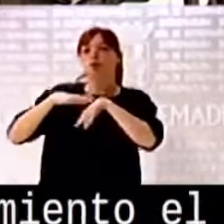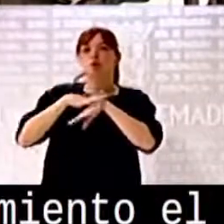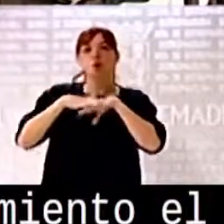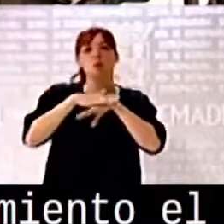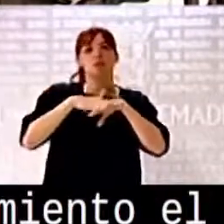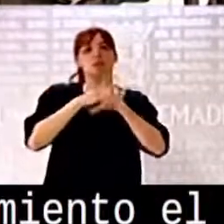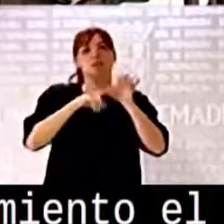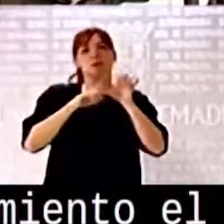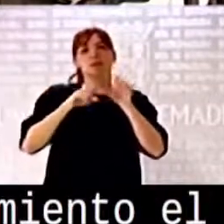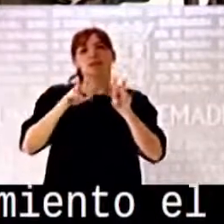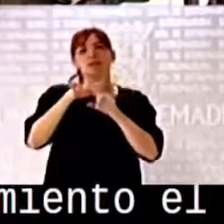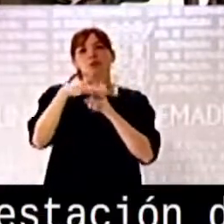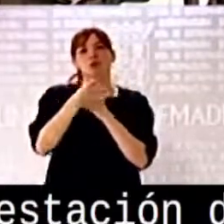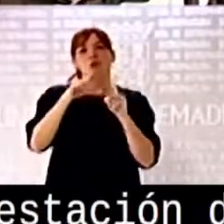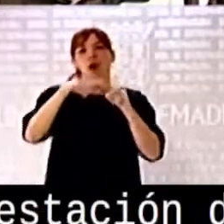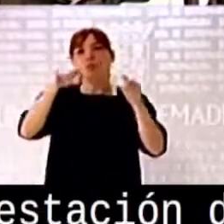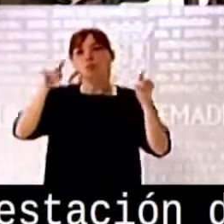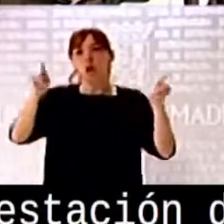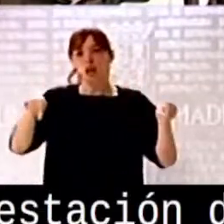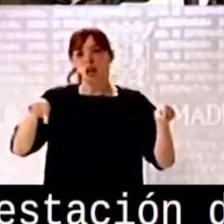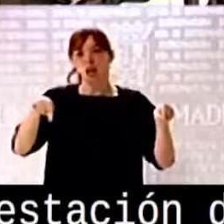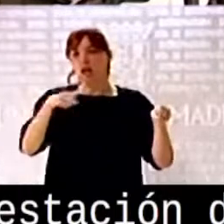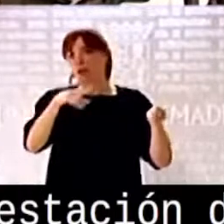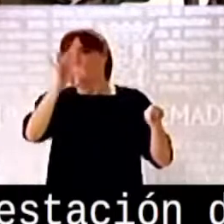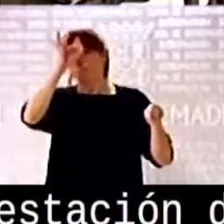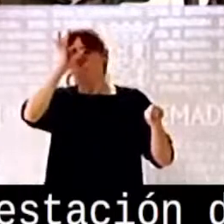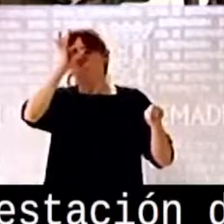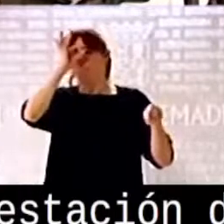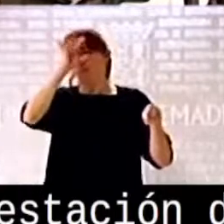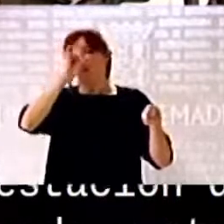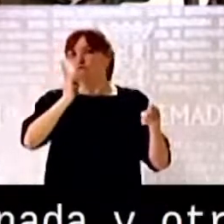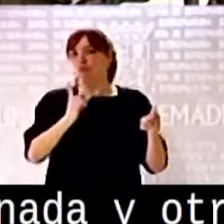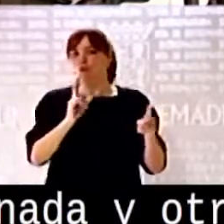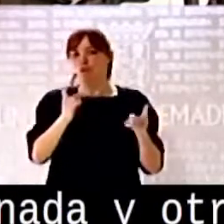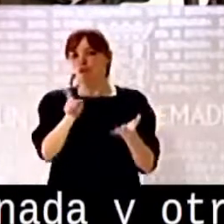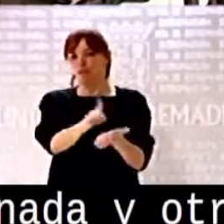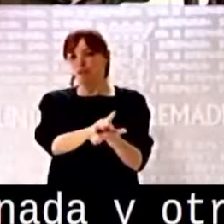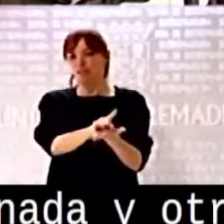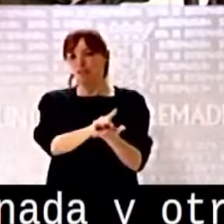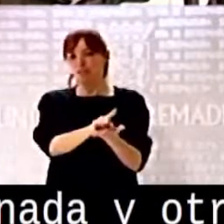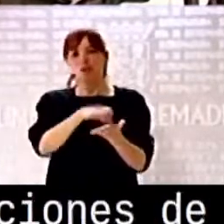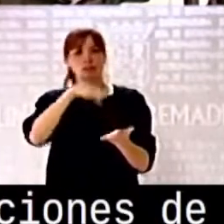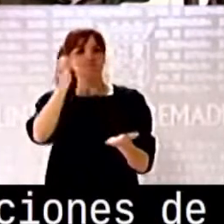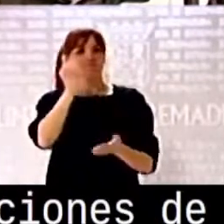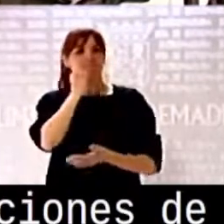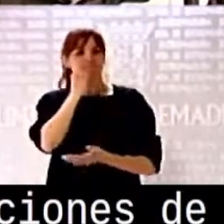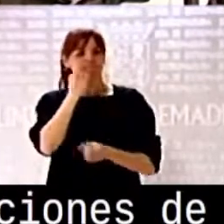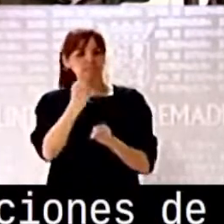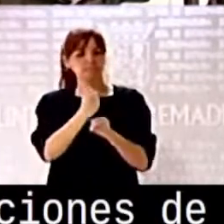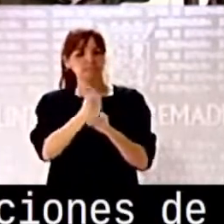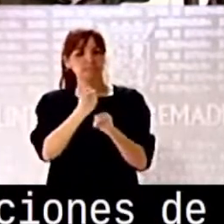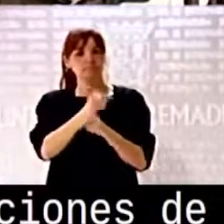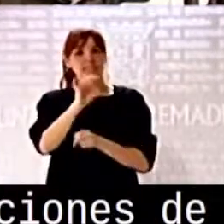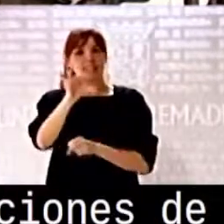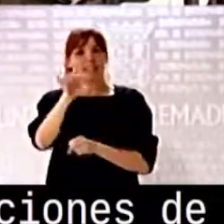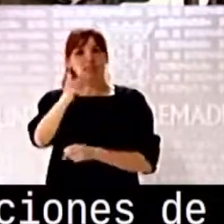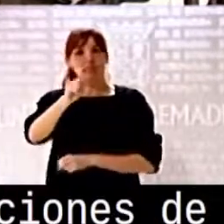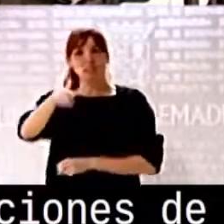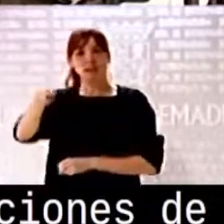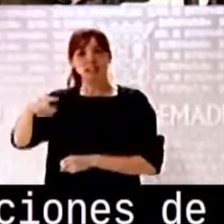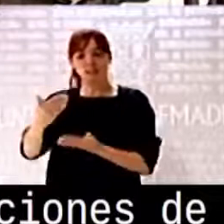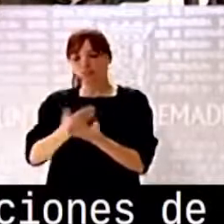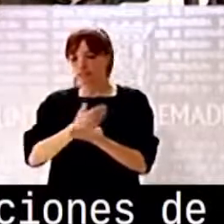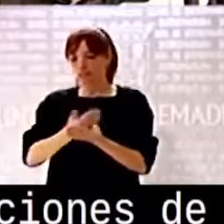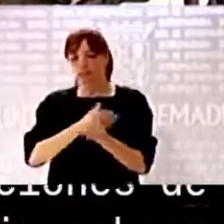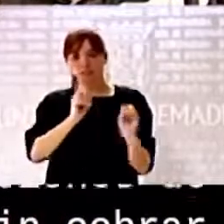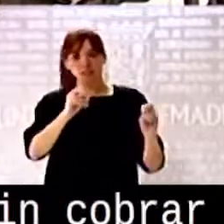extremeño en cuanto a la situación de Alburquerque, de la que no se sabe nada, y otra vez parece que va a haber movilizaciones de los trabajadores porque llevan 15 meses sin